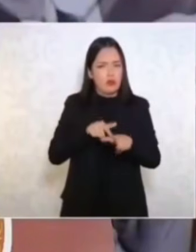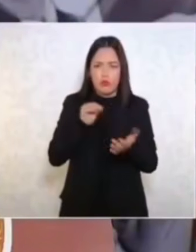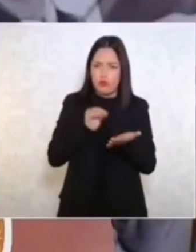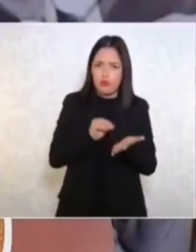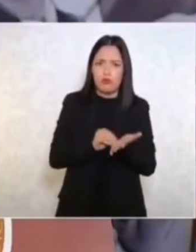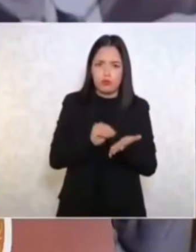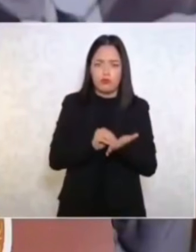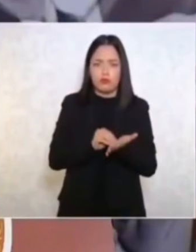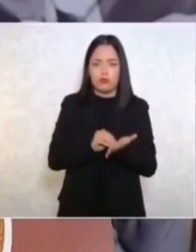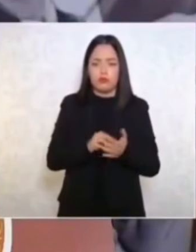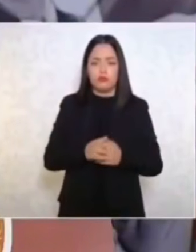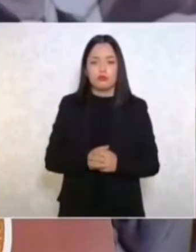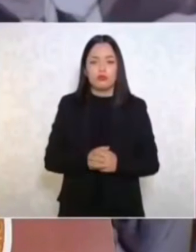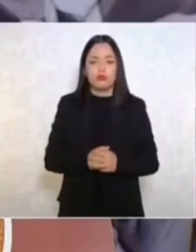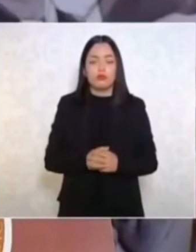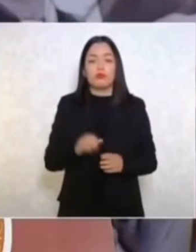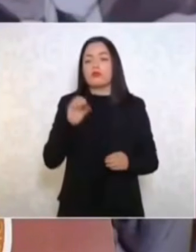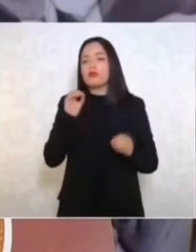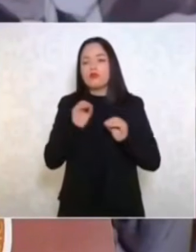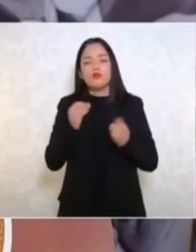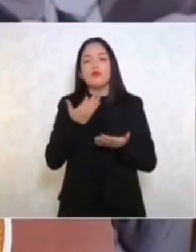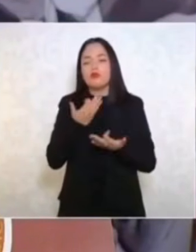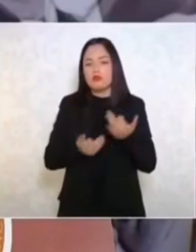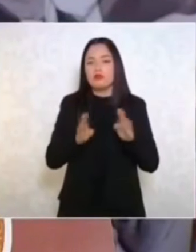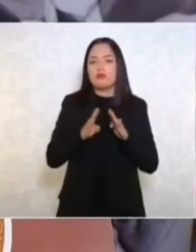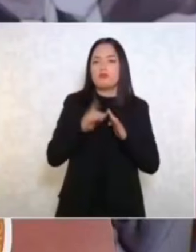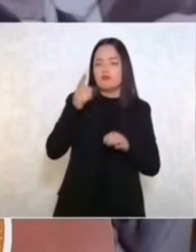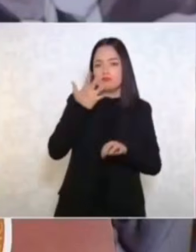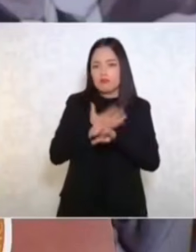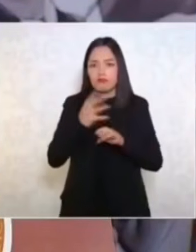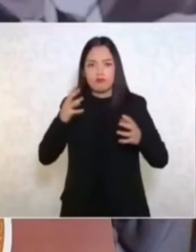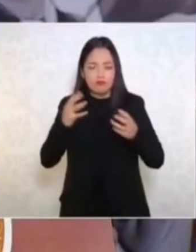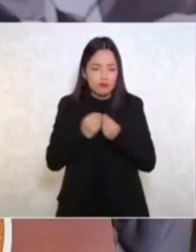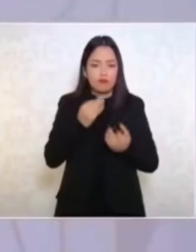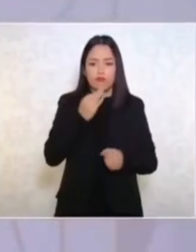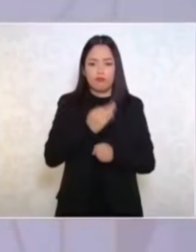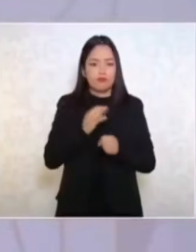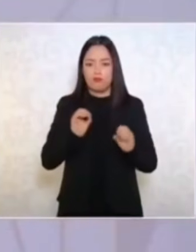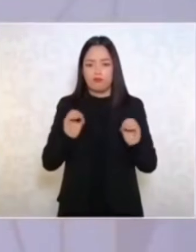ver cómo reacciona con los números que dio la presidenta Claudia Sheinbaum. Amigos, con esto me despido. Espero